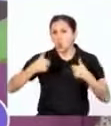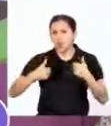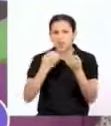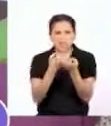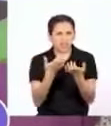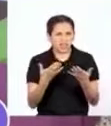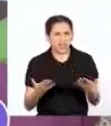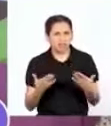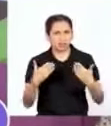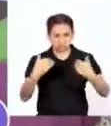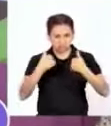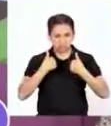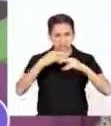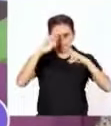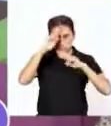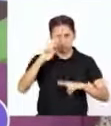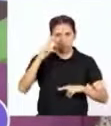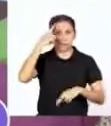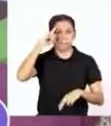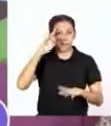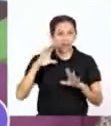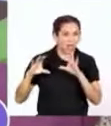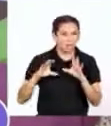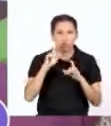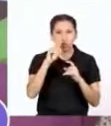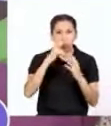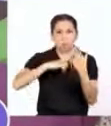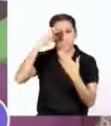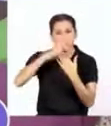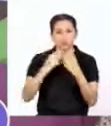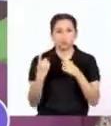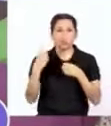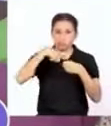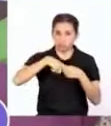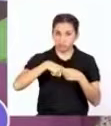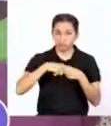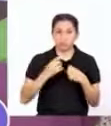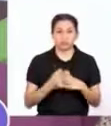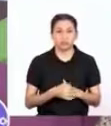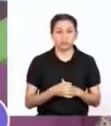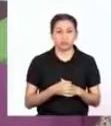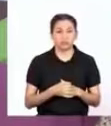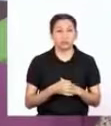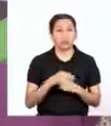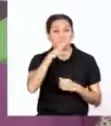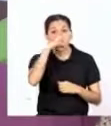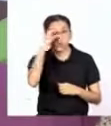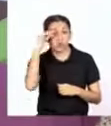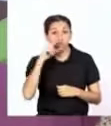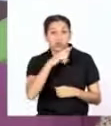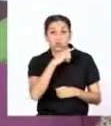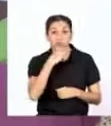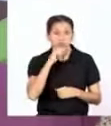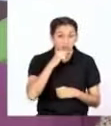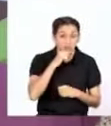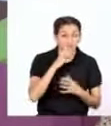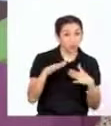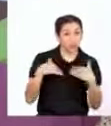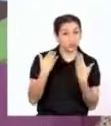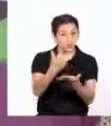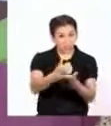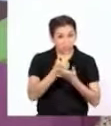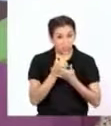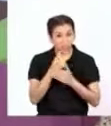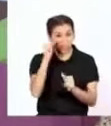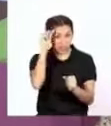los elementos que debemos tomar en cuenta para el diseño de un proyecto participativo? Rubiana, quizá